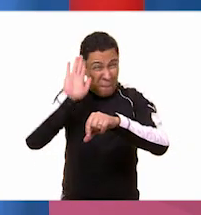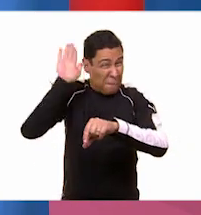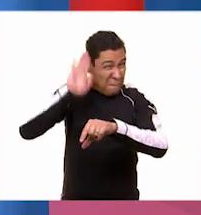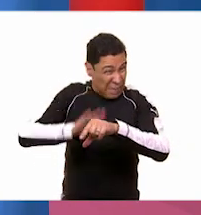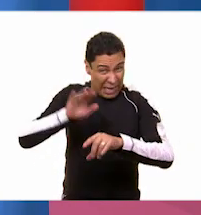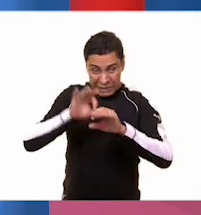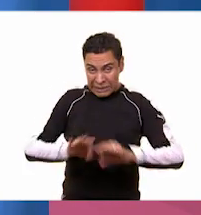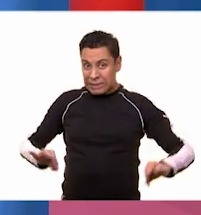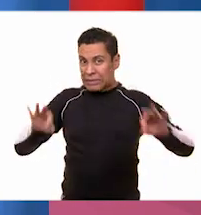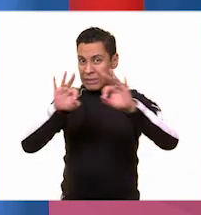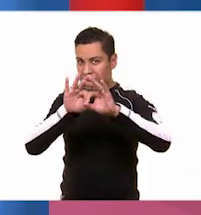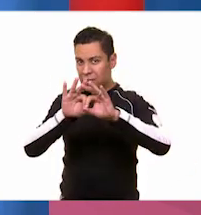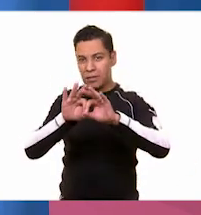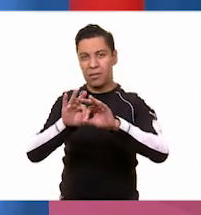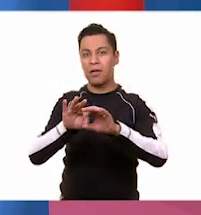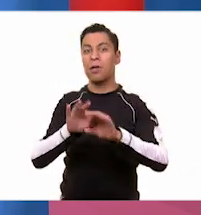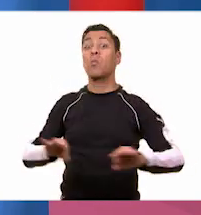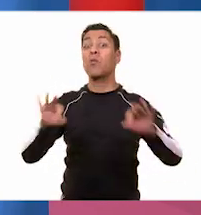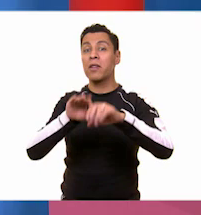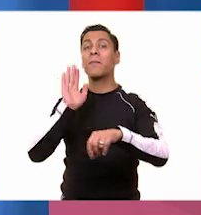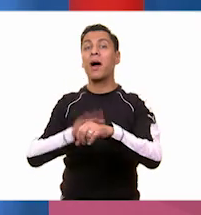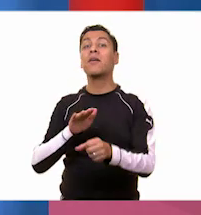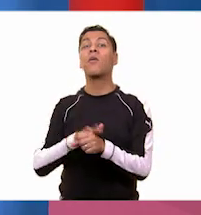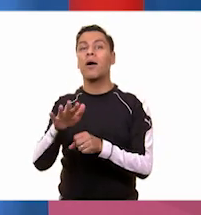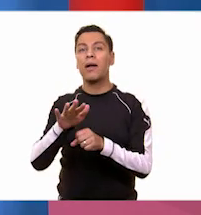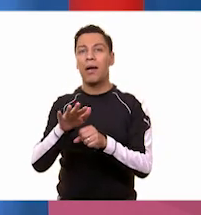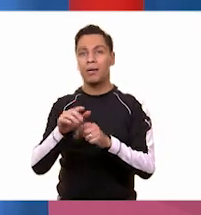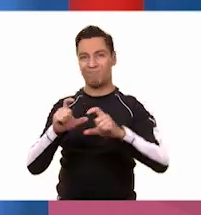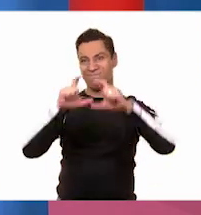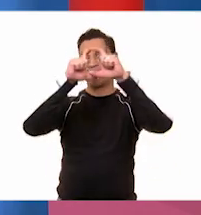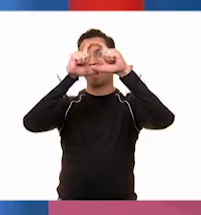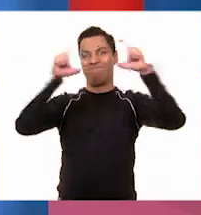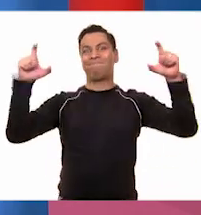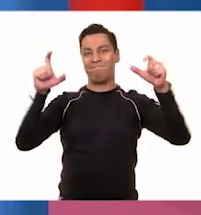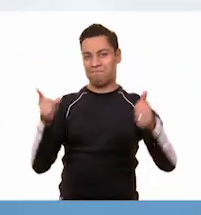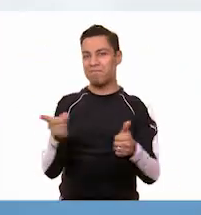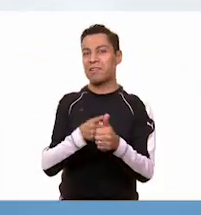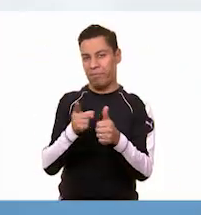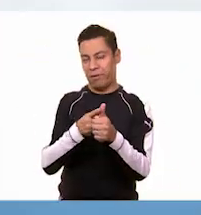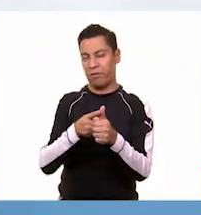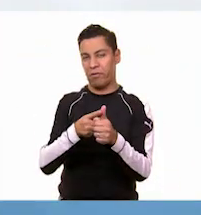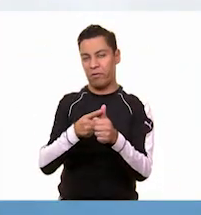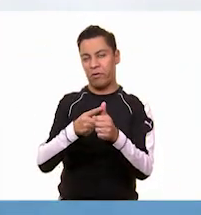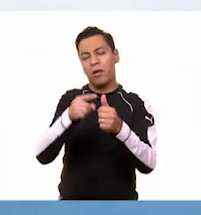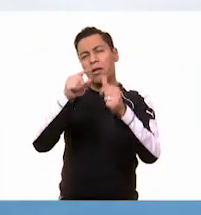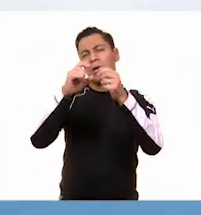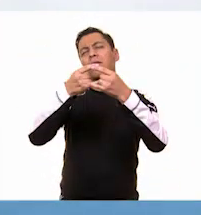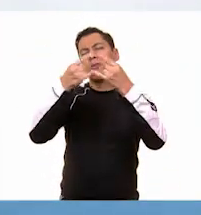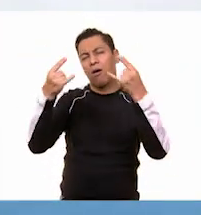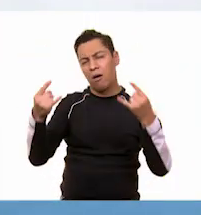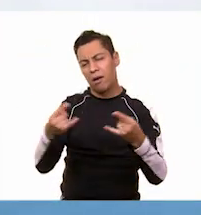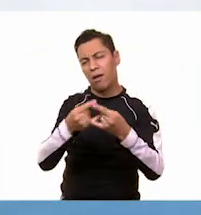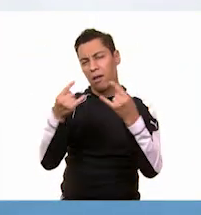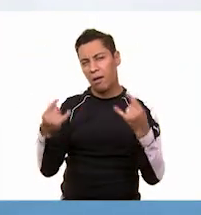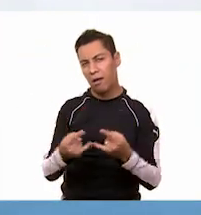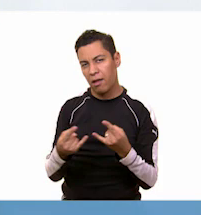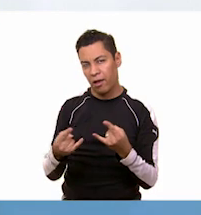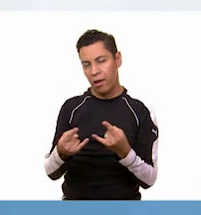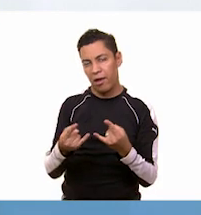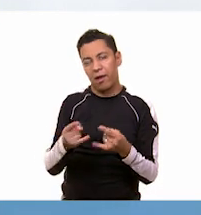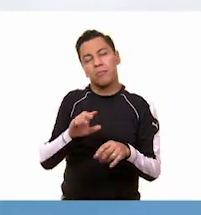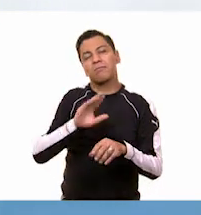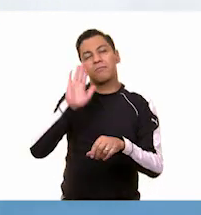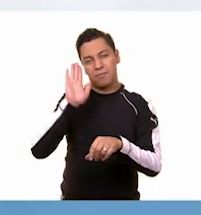Lo importante es lo que vimos primero. Estos datos ya son secundarios. Para continuar reconociendo la estructura